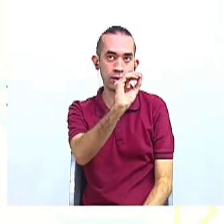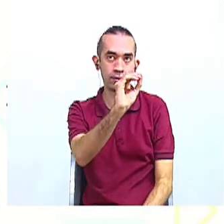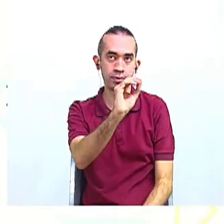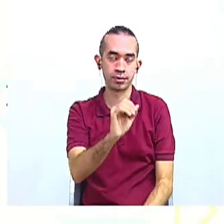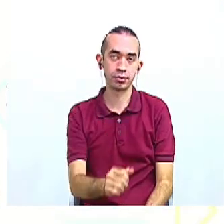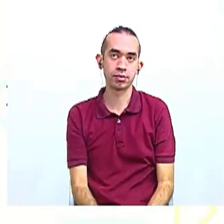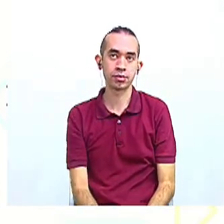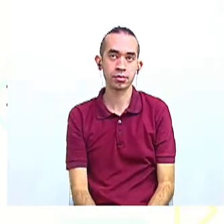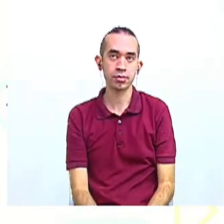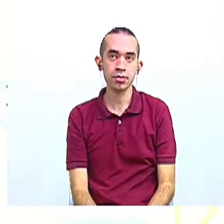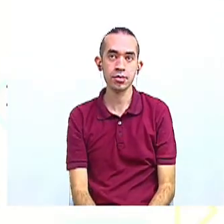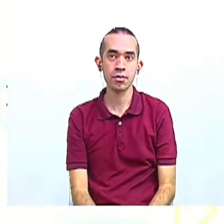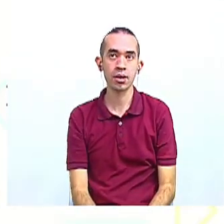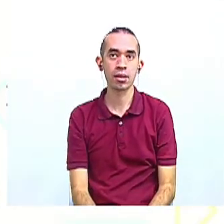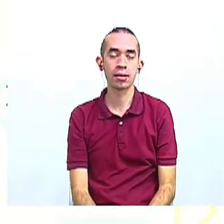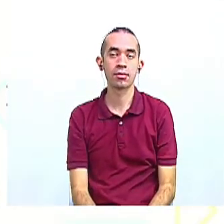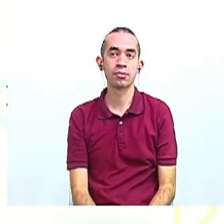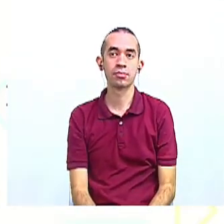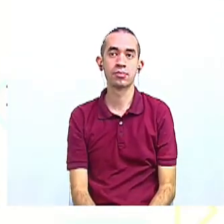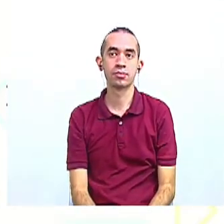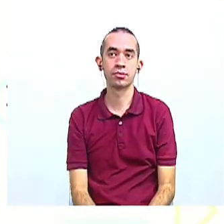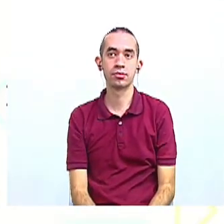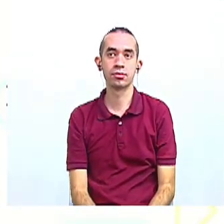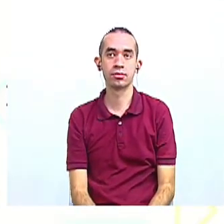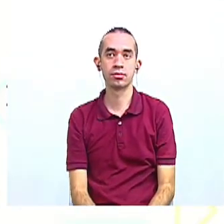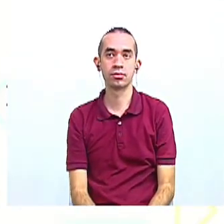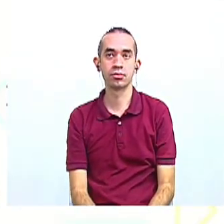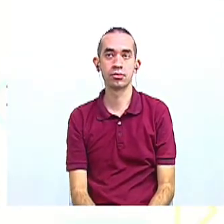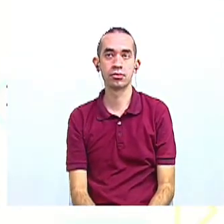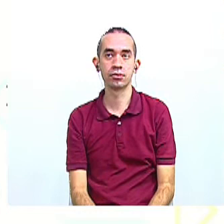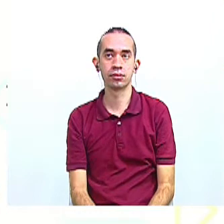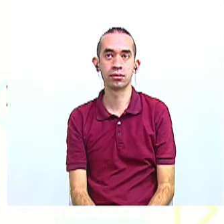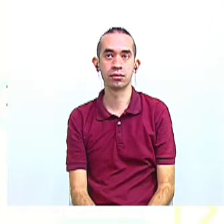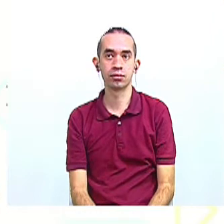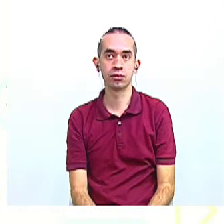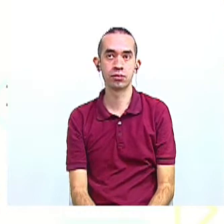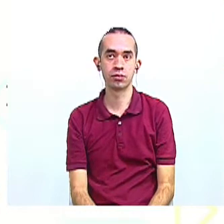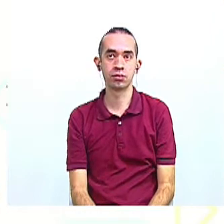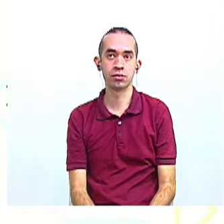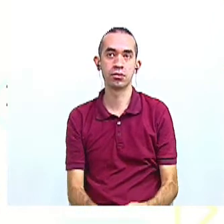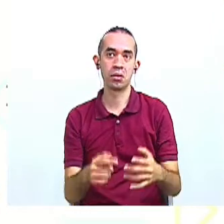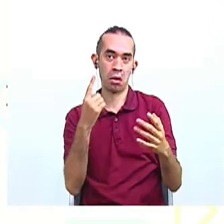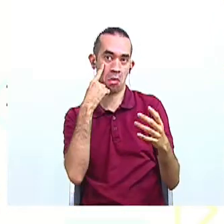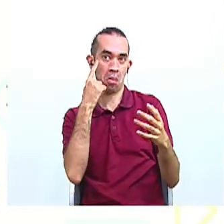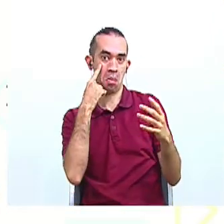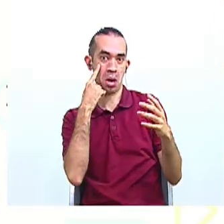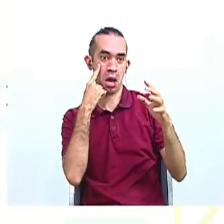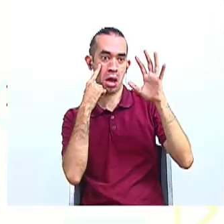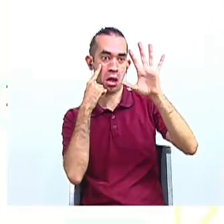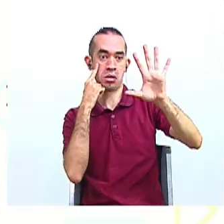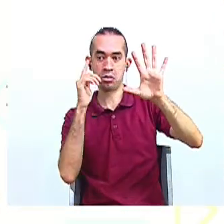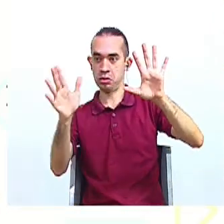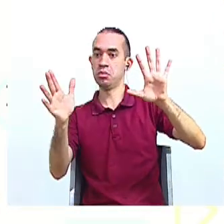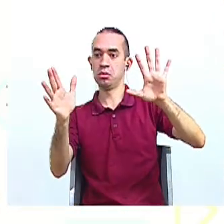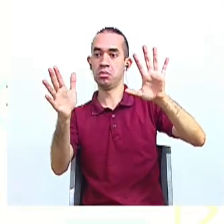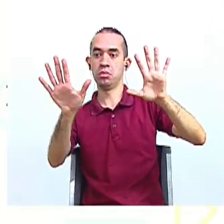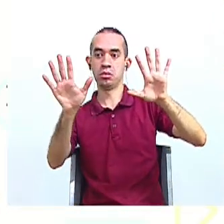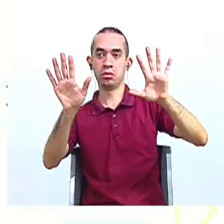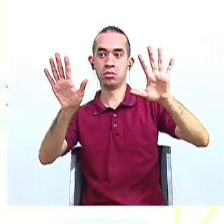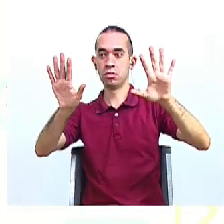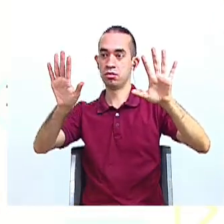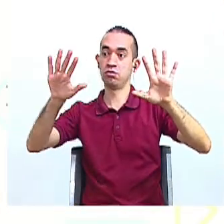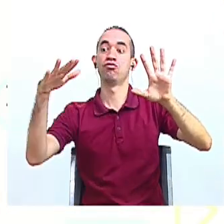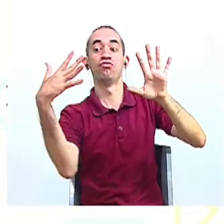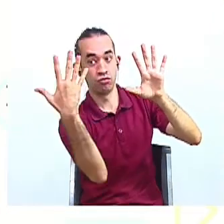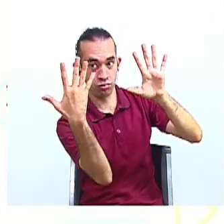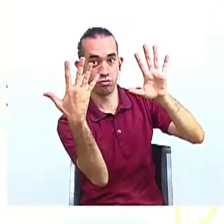corresponde a 50 grados. Entonces, podemos ver que ellos tienen